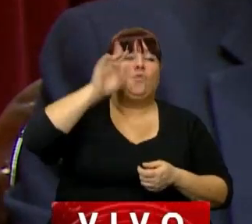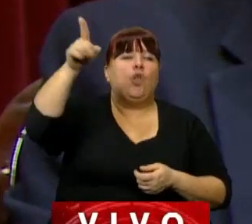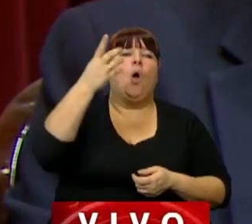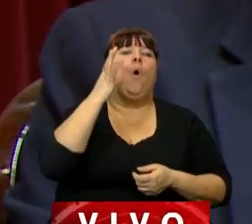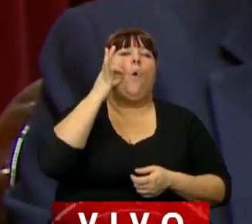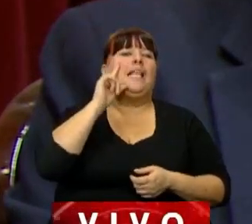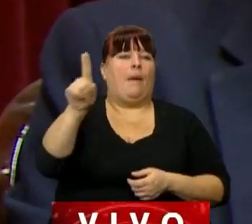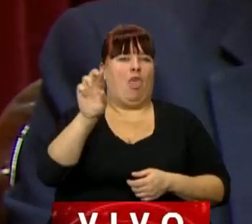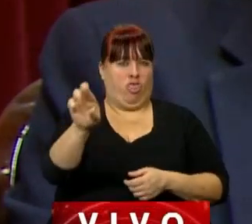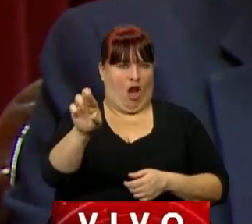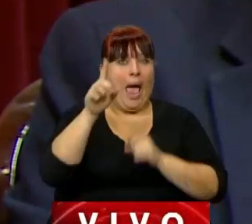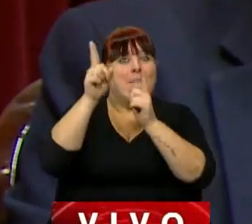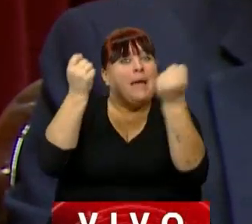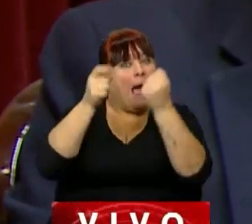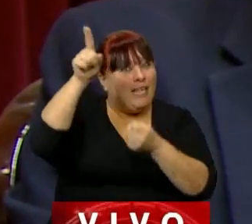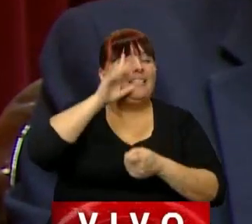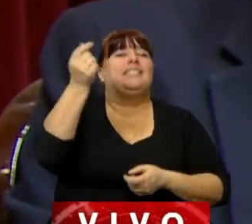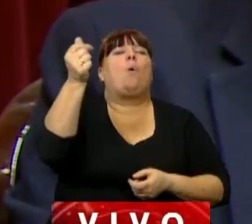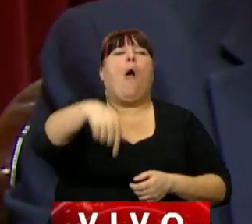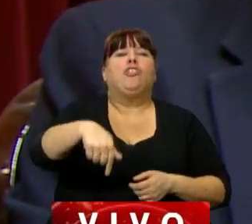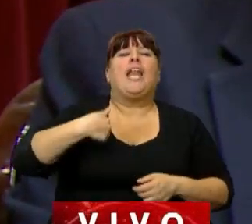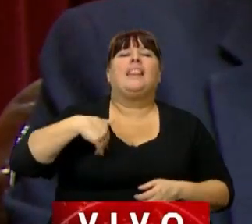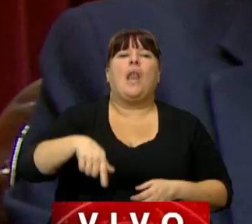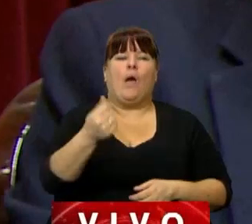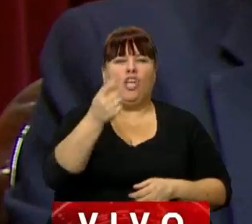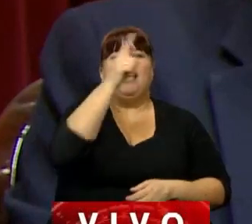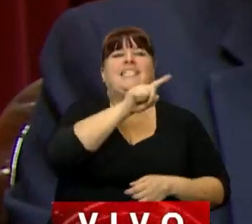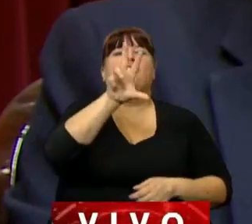vale $40,000. Esa misma camioneta, ¿sabe cuánto me están pagando acá?